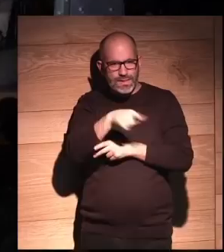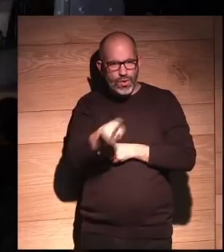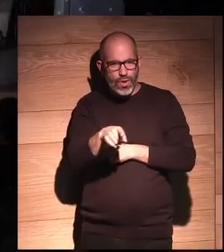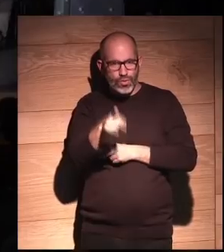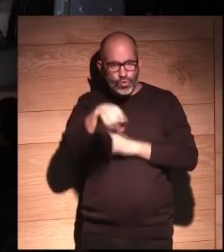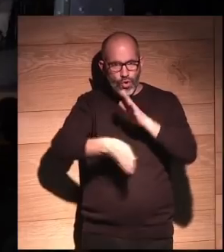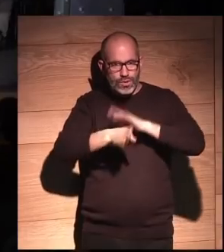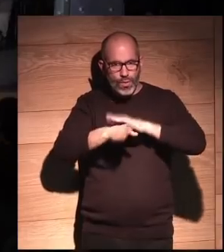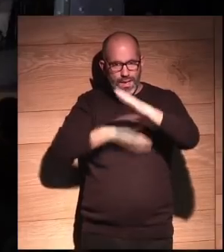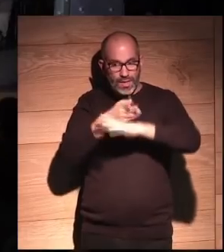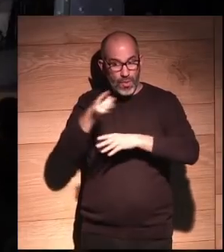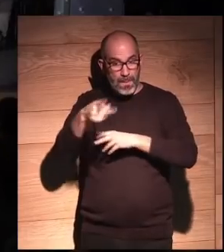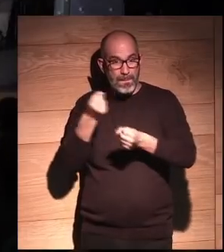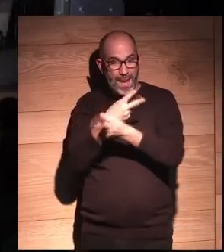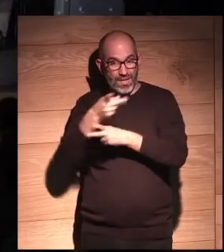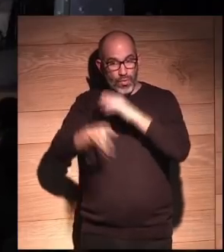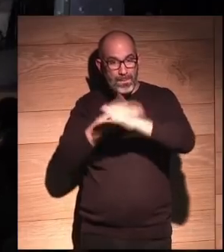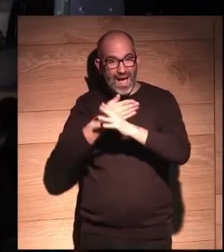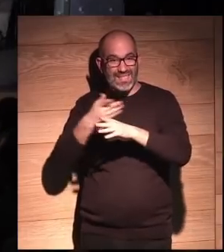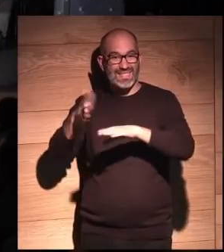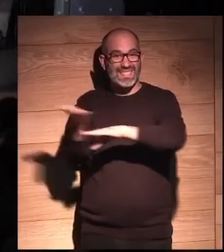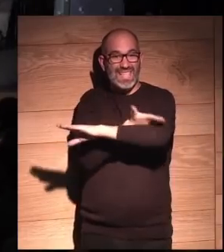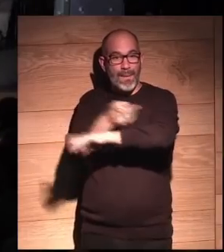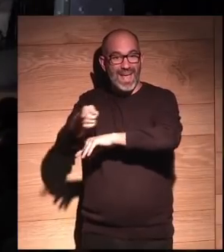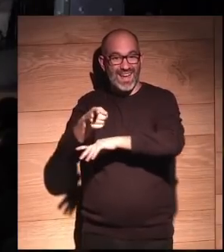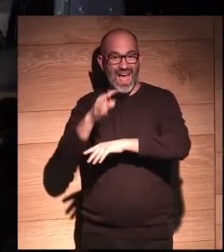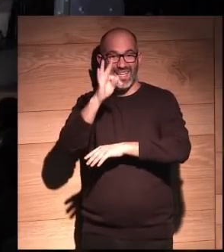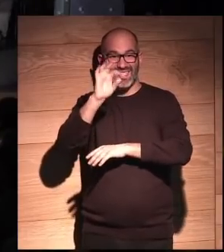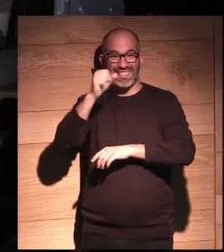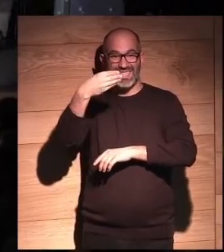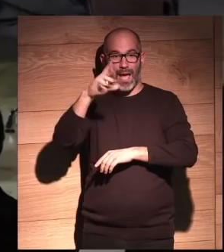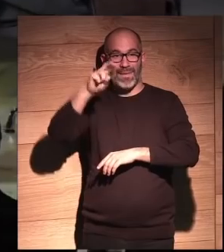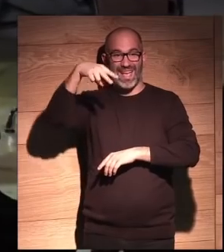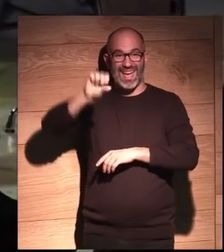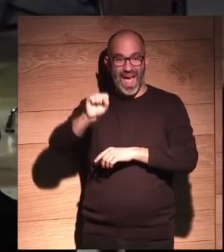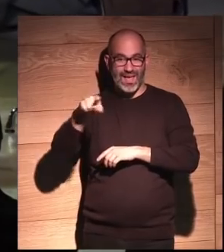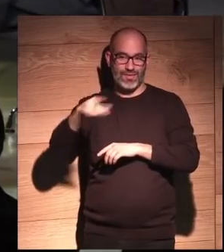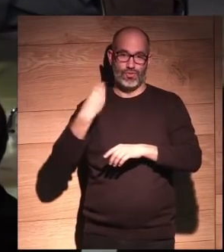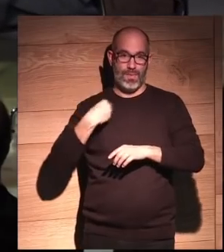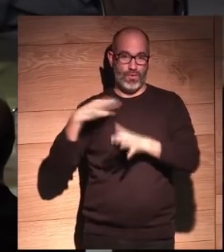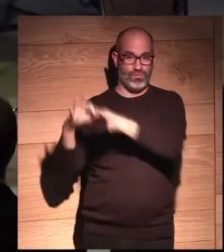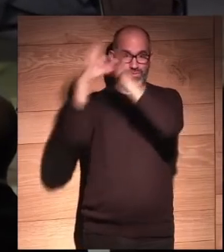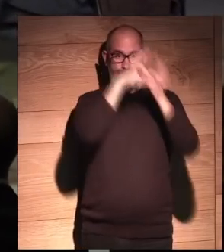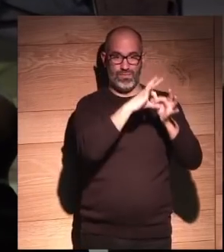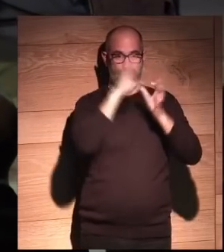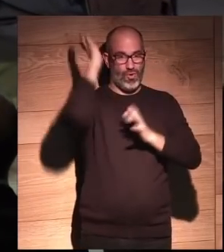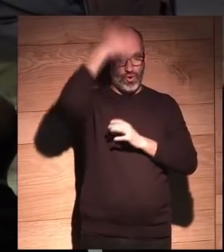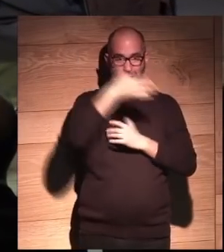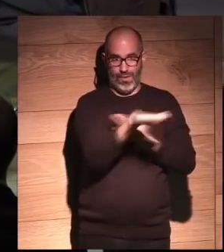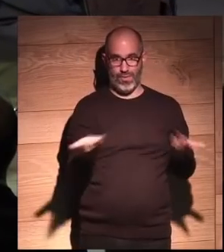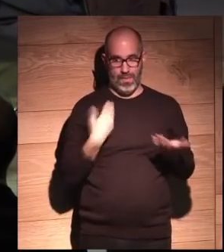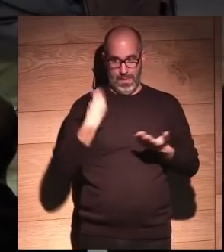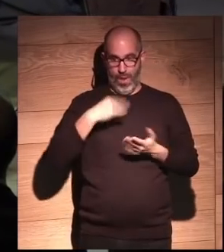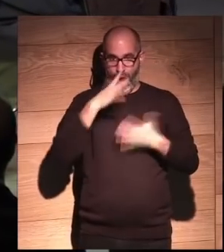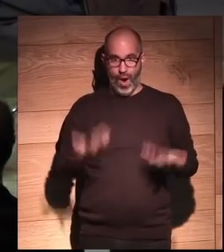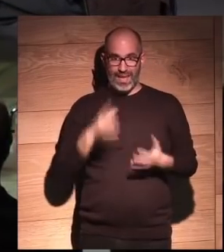tú sigues yendo a los bares de los romanos, porque tú vas a las tabernas, ¿no? Taberna, ¿eh? Ah, claro, que se llama taberna. Hombre, y les encantaba ir. Mira que soy estulto, claro.